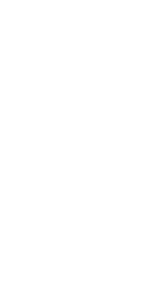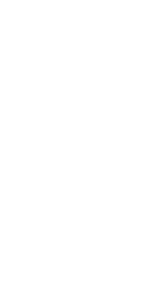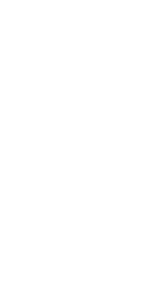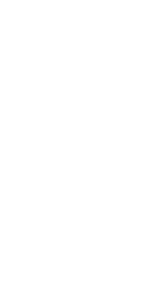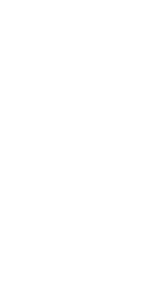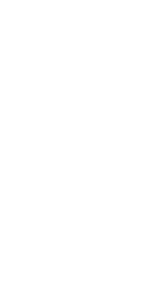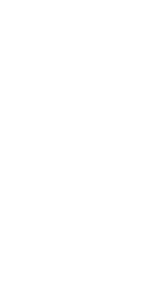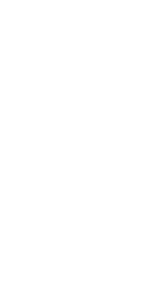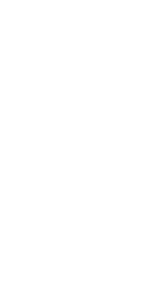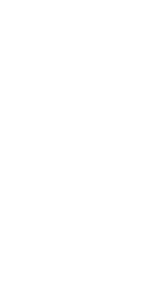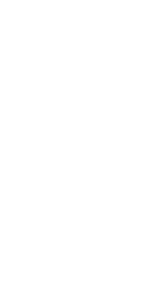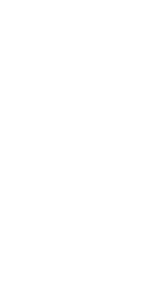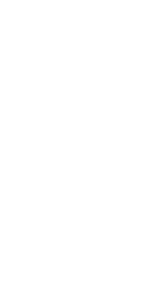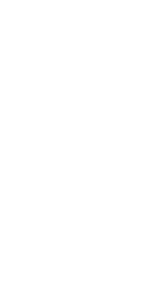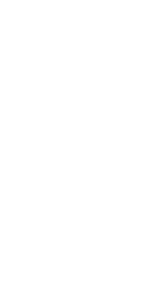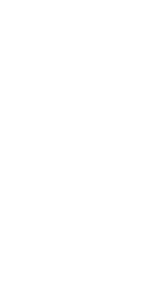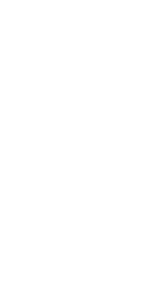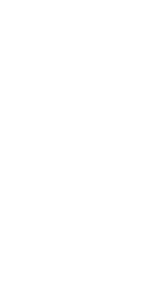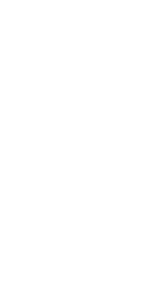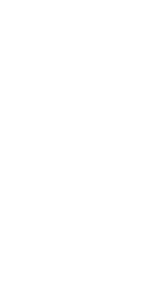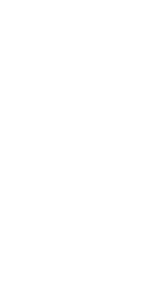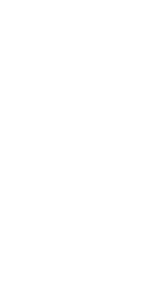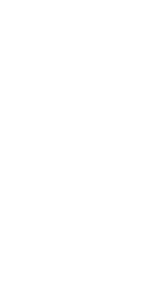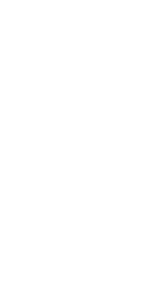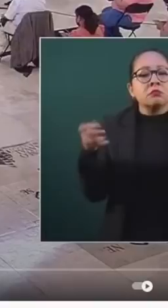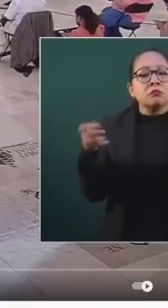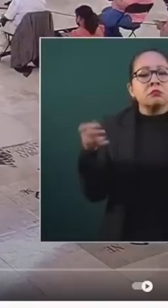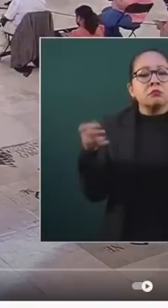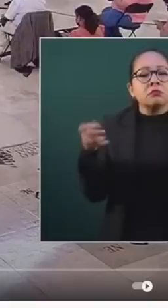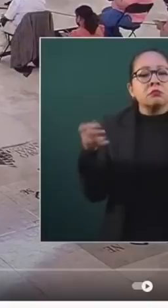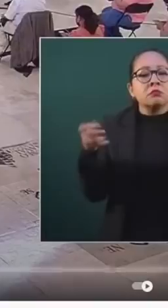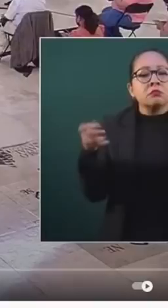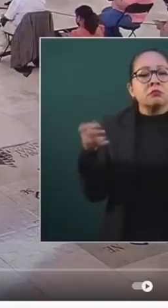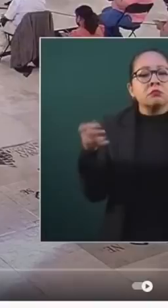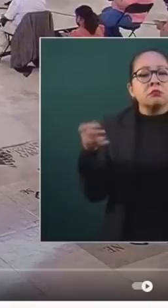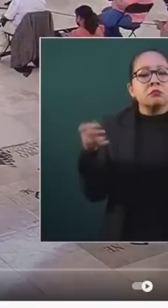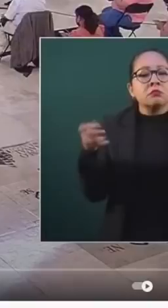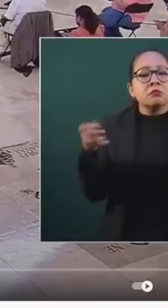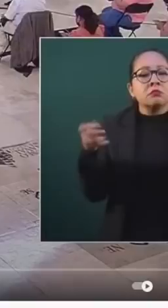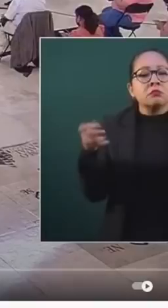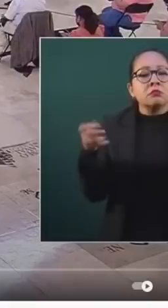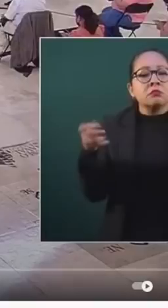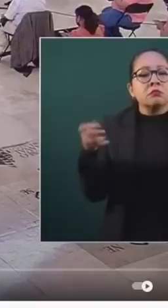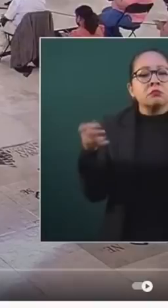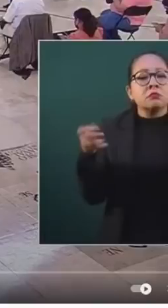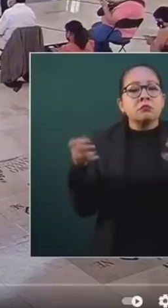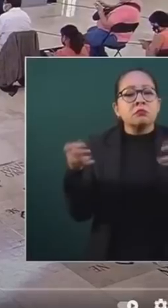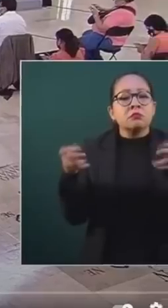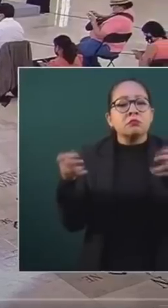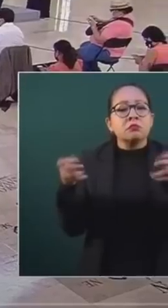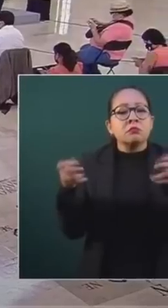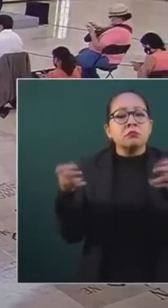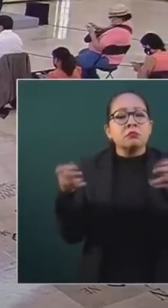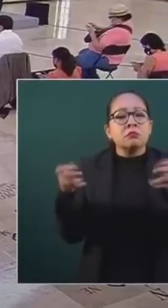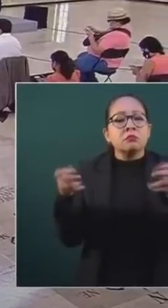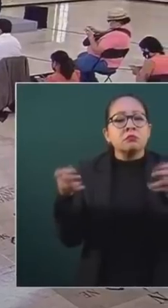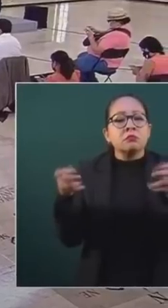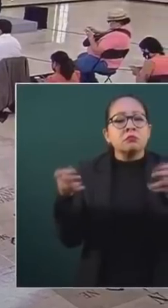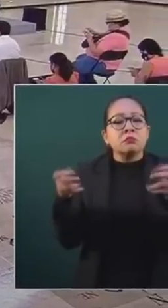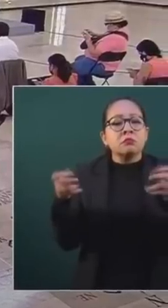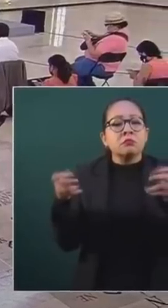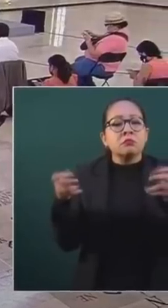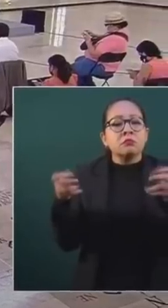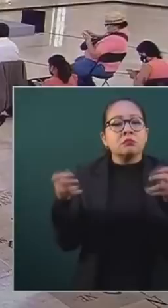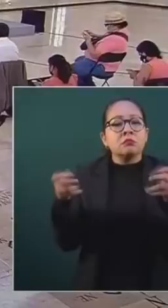Y bueno, Saldívar fue visto, usted ya lo sabe, allá en Nueva York. Aquí mismo yo abordé el tema. Y es que el presidente de